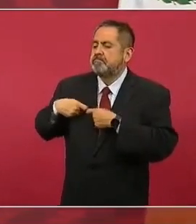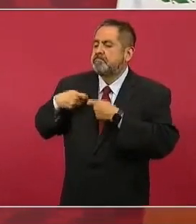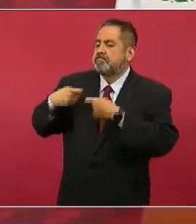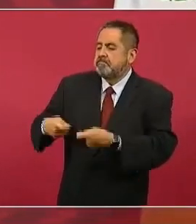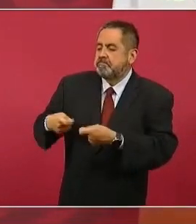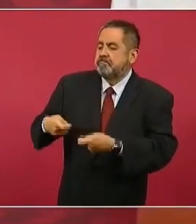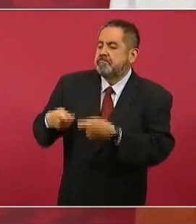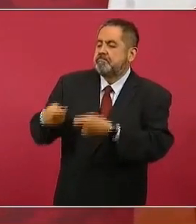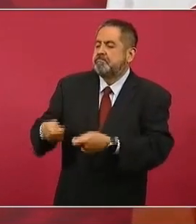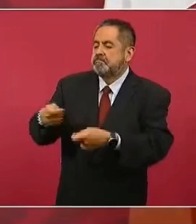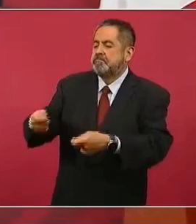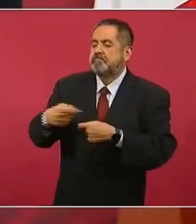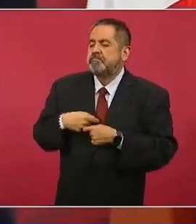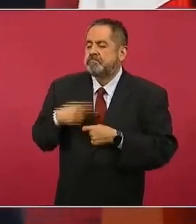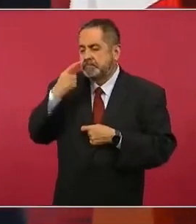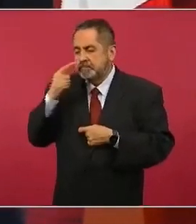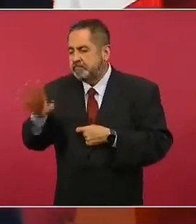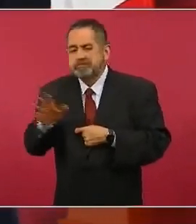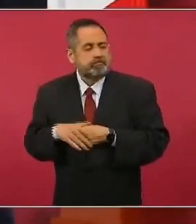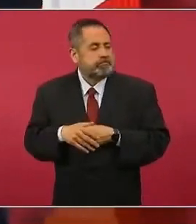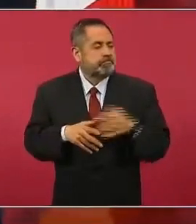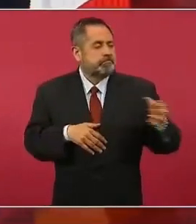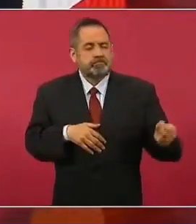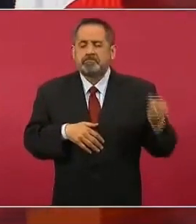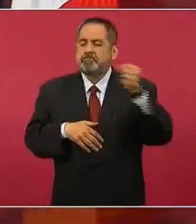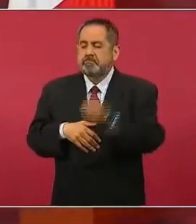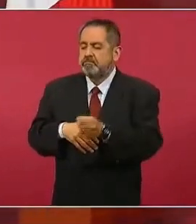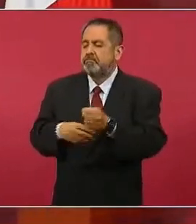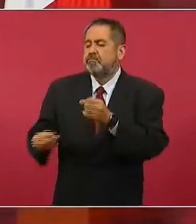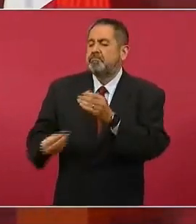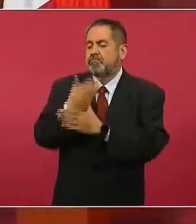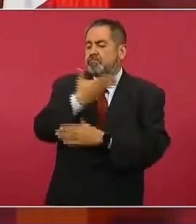de que el presidente pone al nuevo.